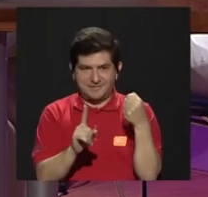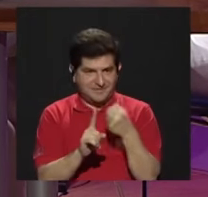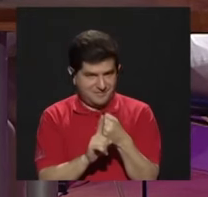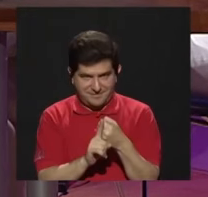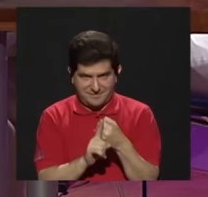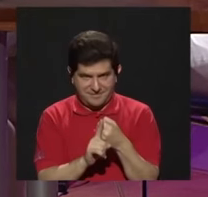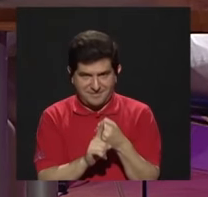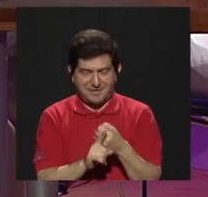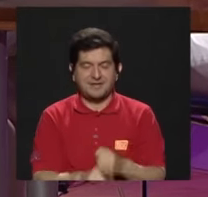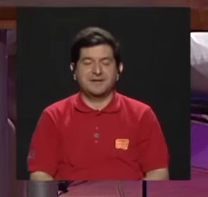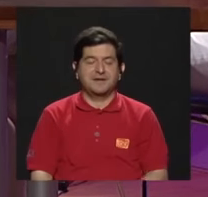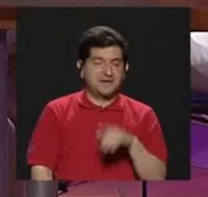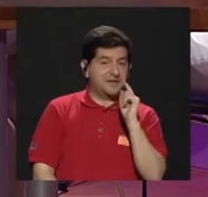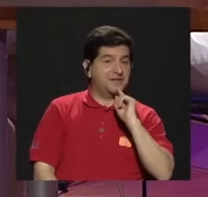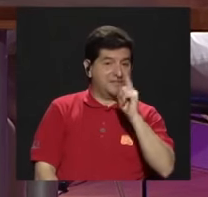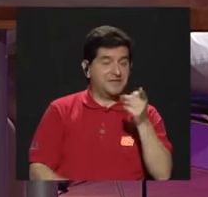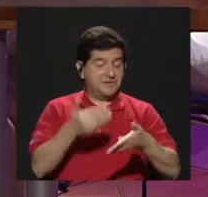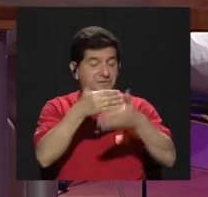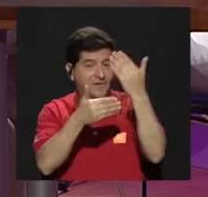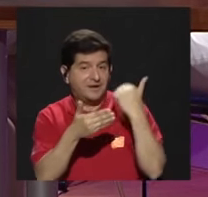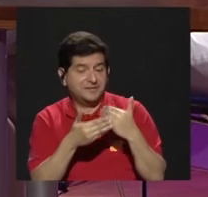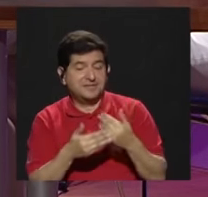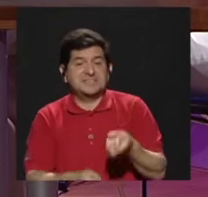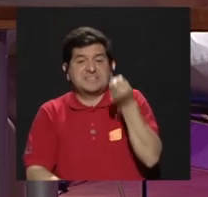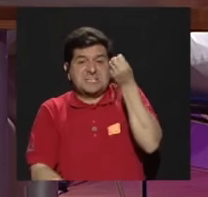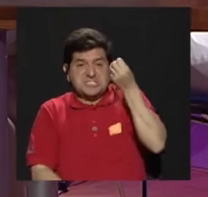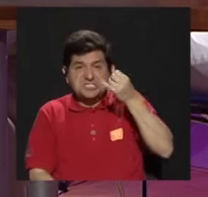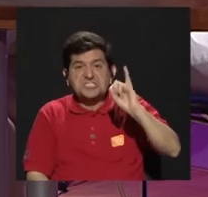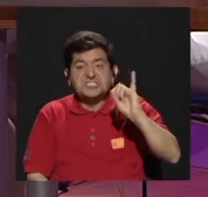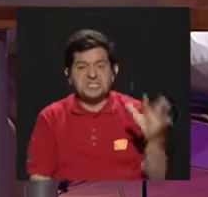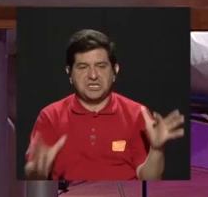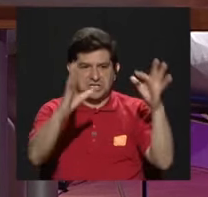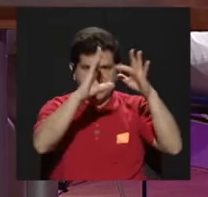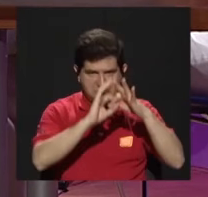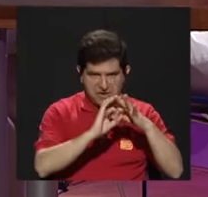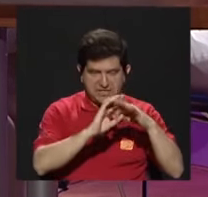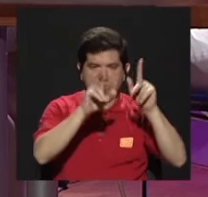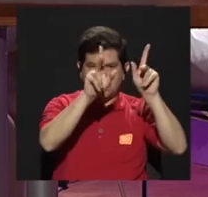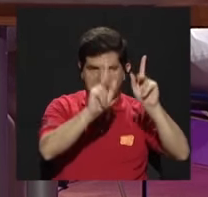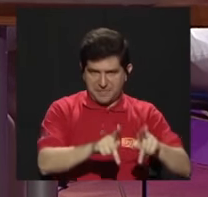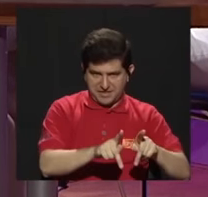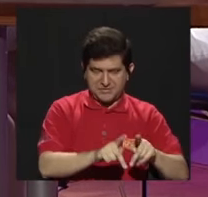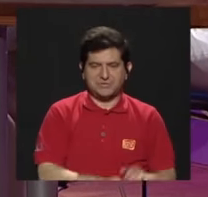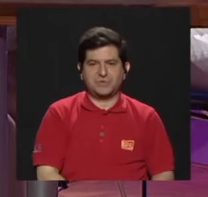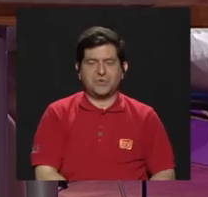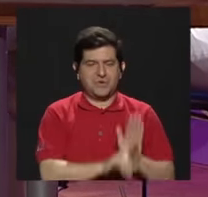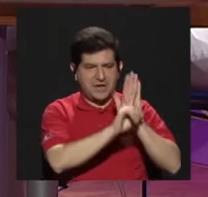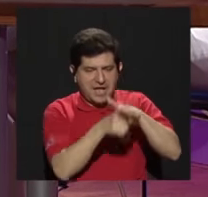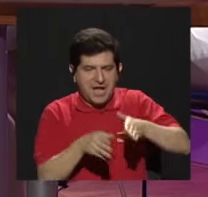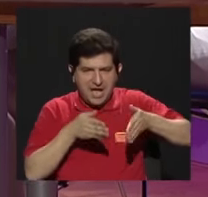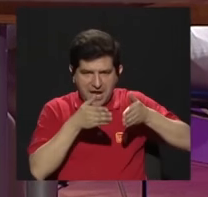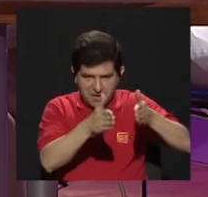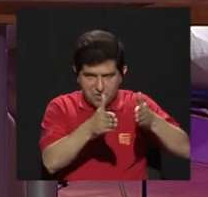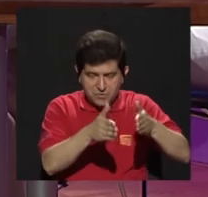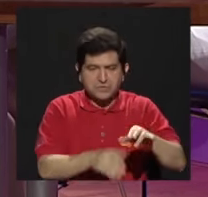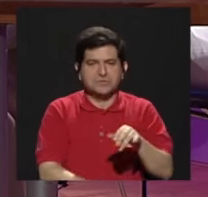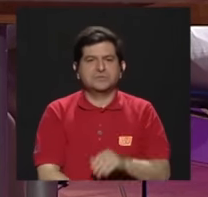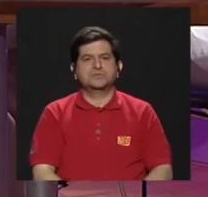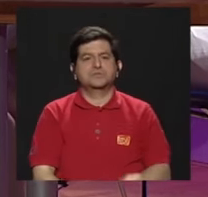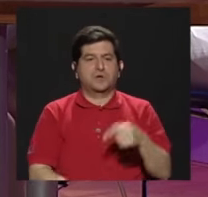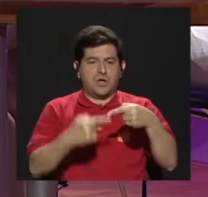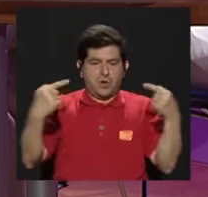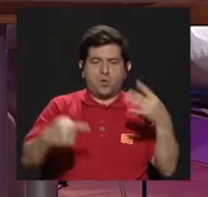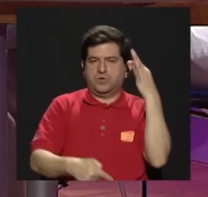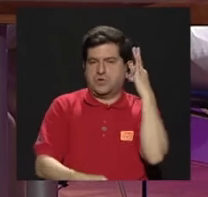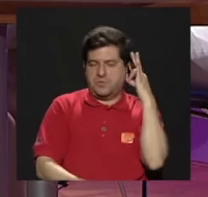Que era con esto que vos planteabas, de si se puede relacionar a alguien que comete acoso callejero, ¿verdad?, contra alguna